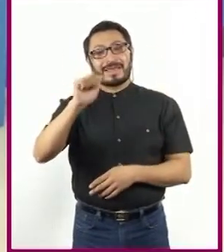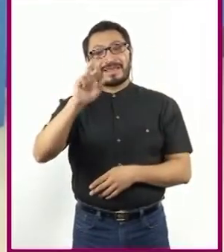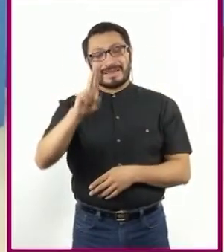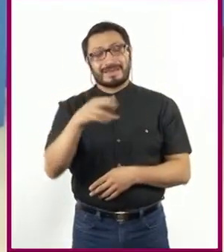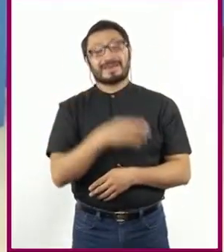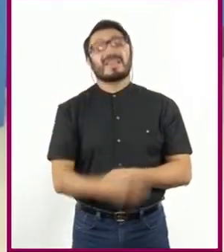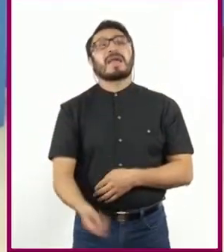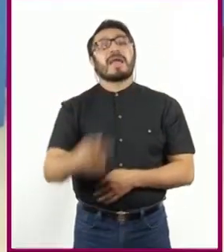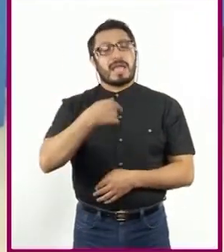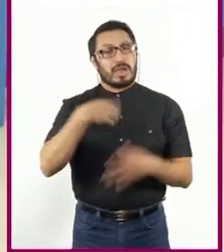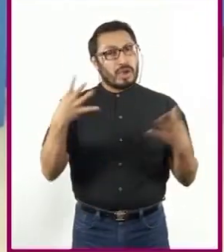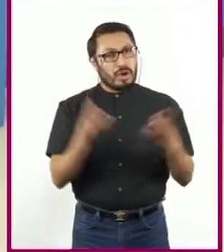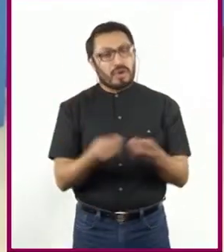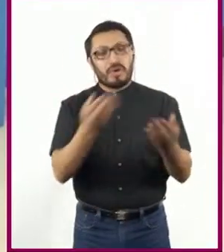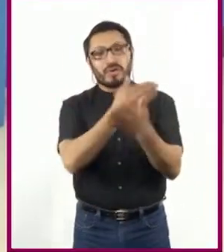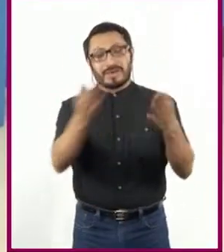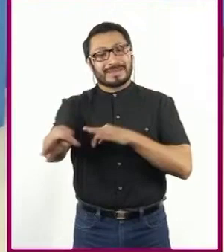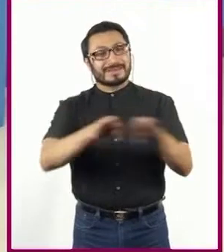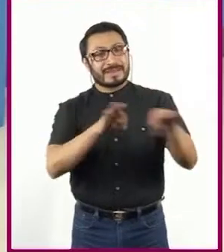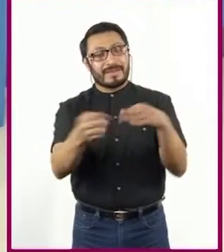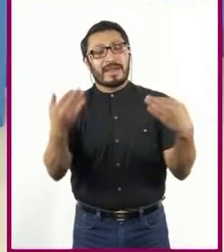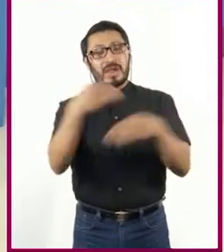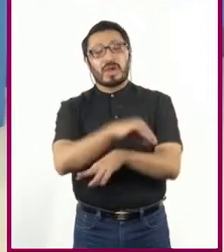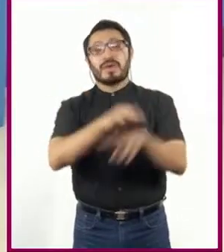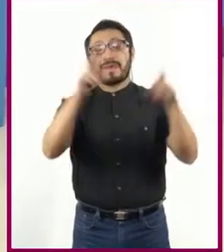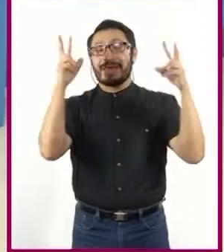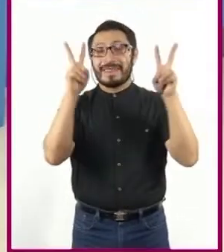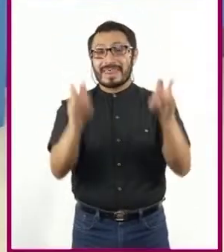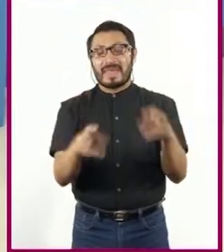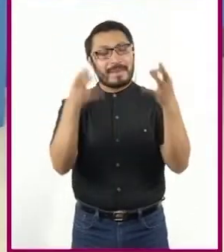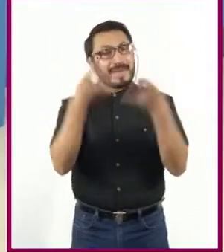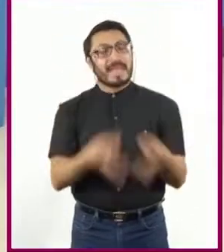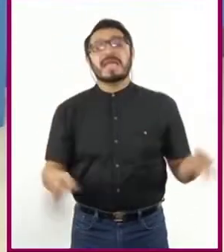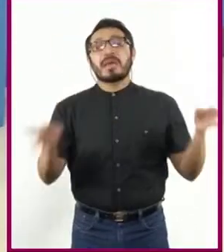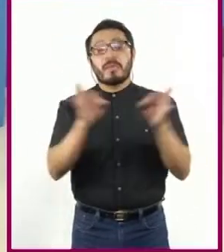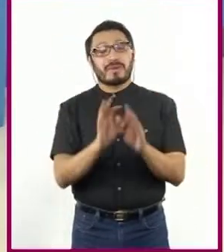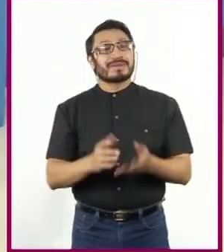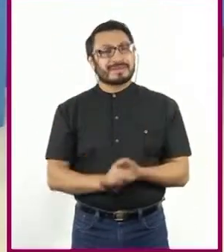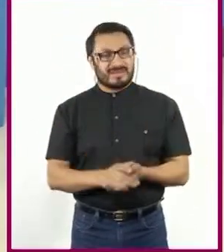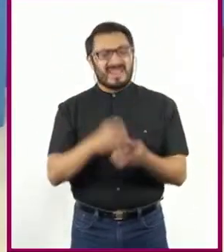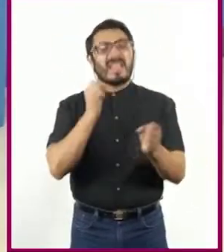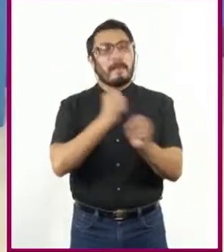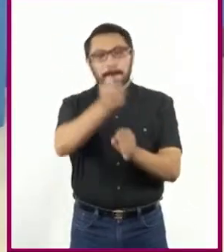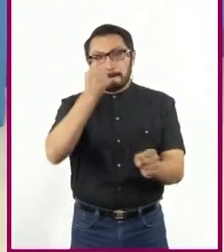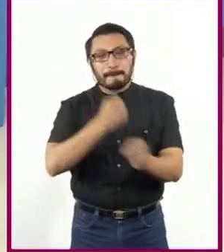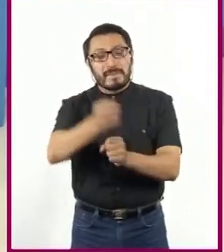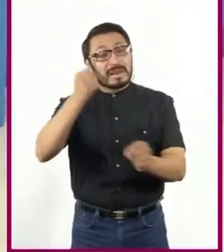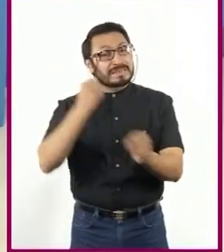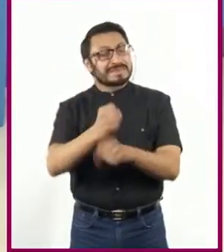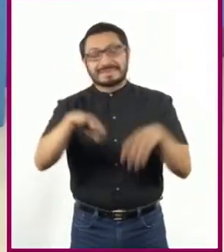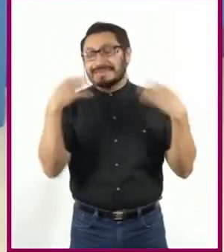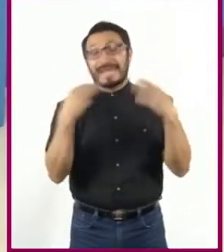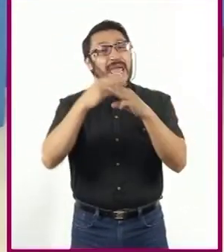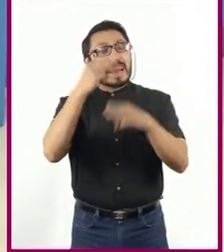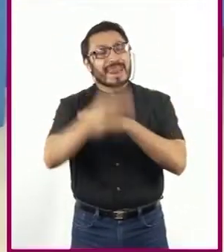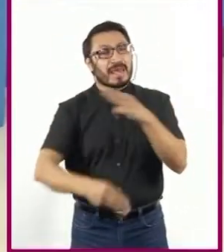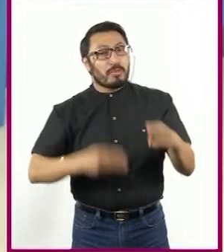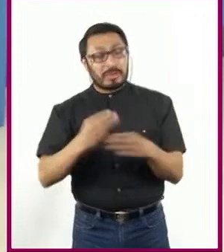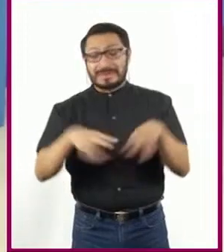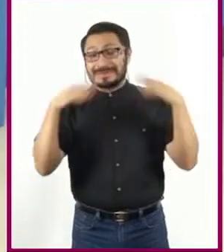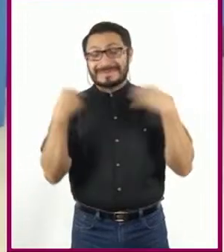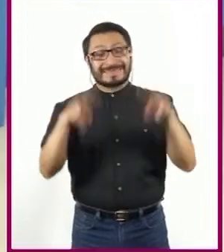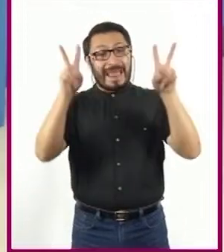estaré con ustedes para trabajar un problema prioritario de la humanidad: la violencia como un reto mundial. Un tema